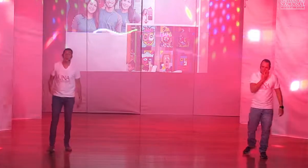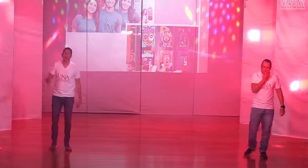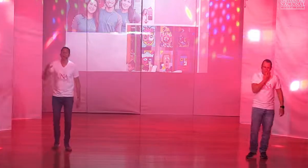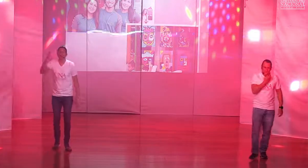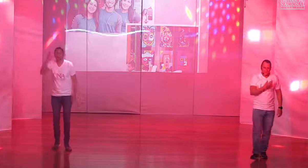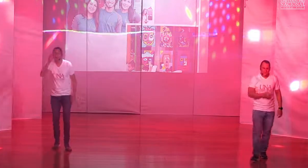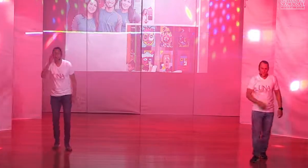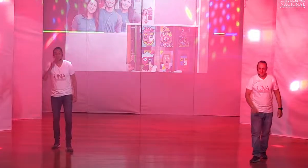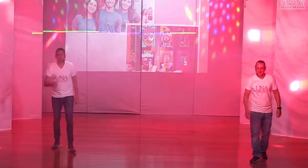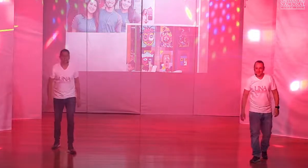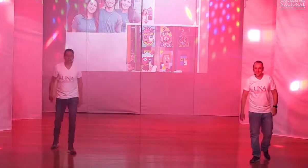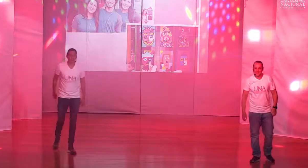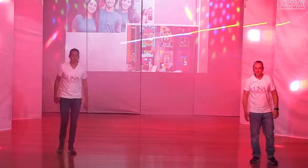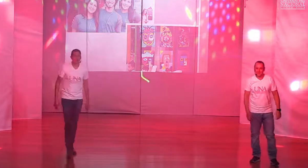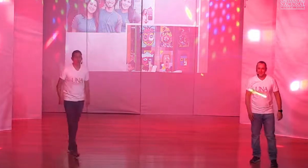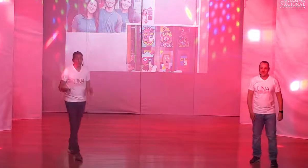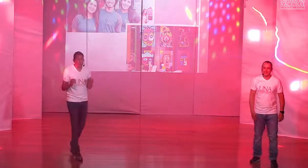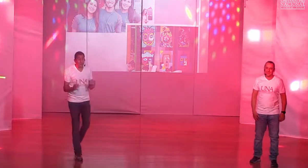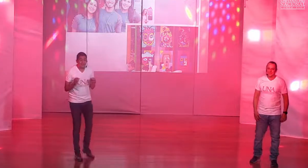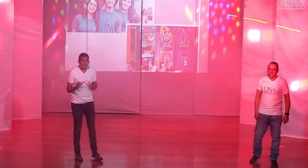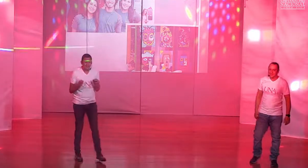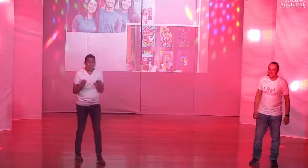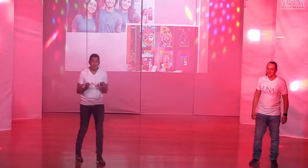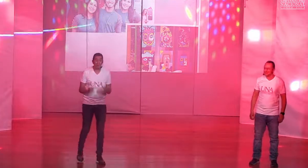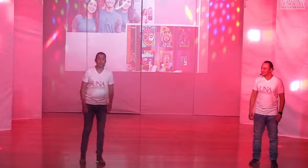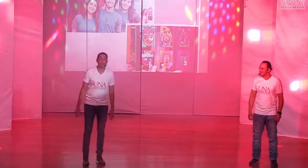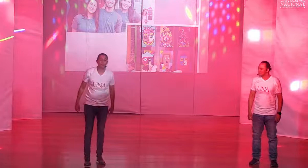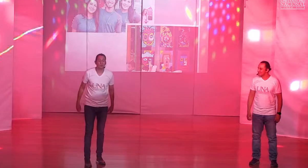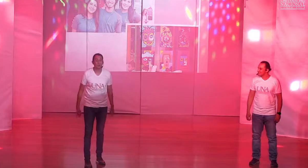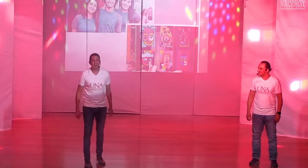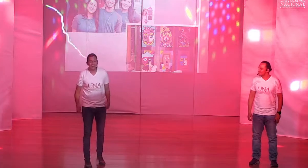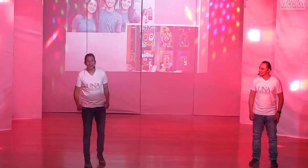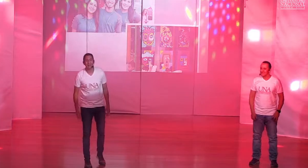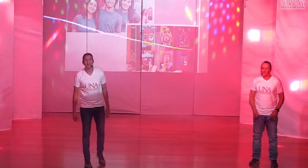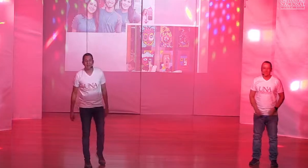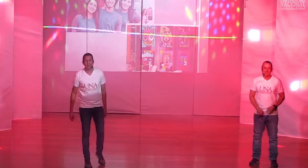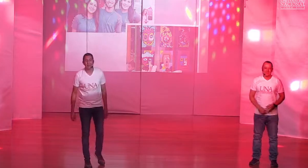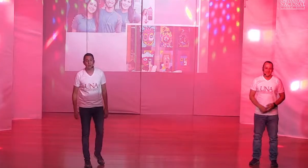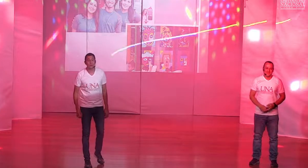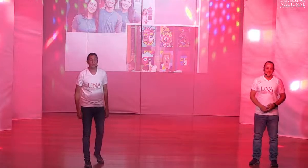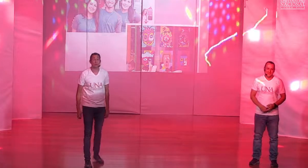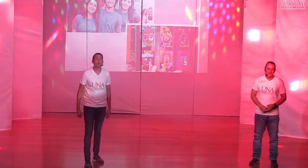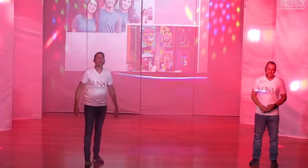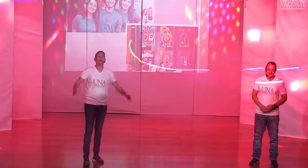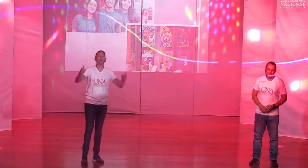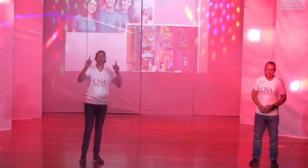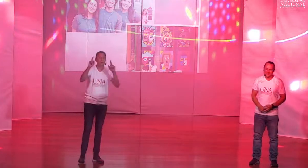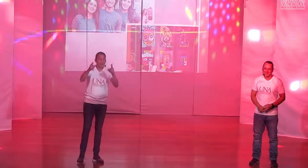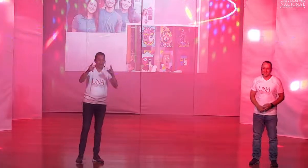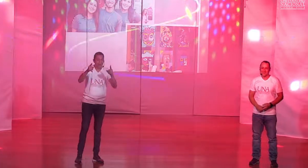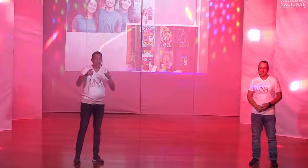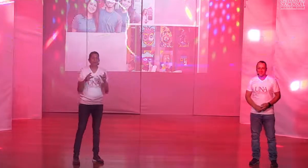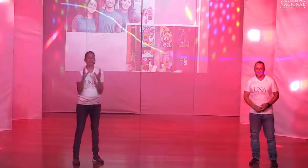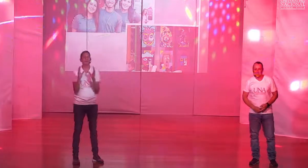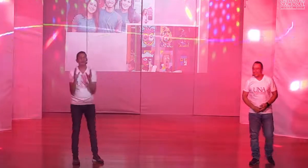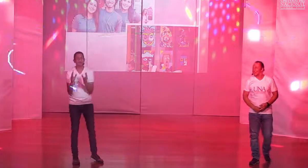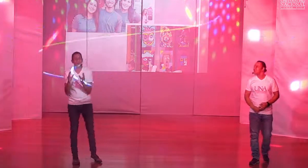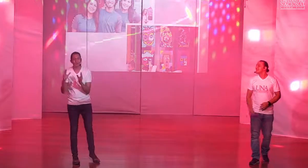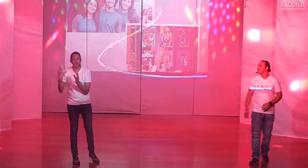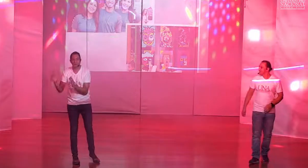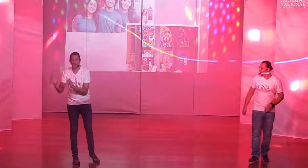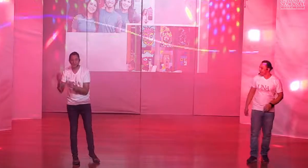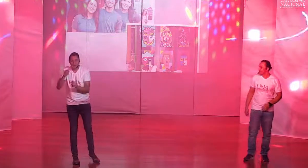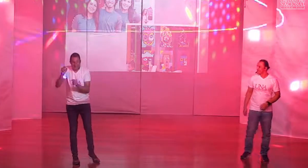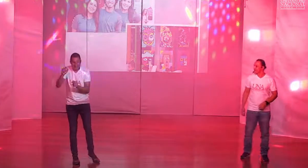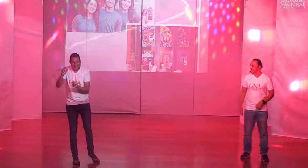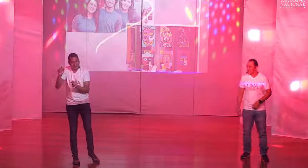nos interesa tu bienestar. Observa este video para conocer más del Departamento de Salud. Recuerda que hay frases